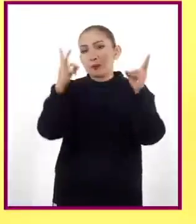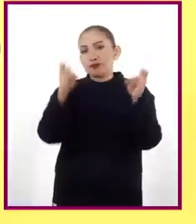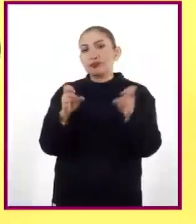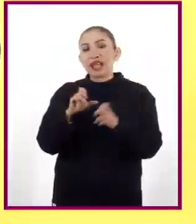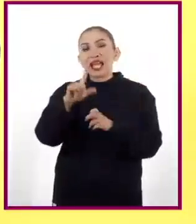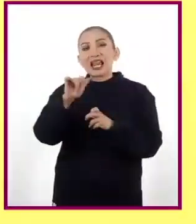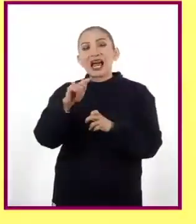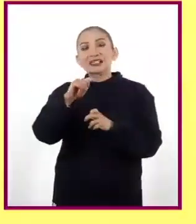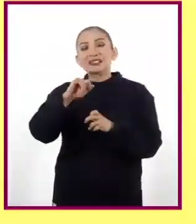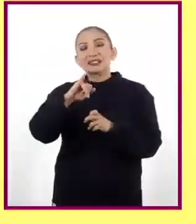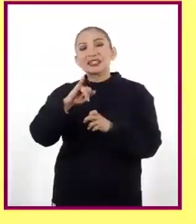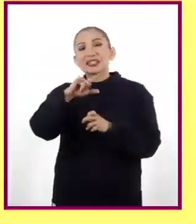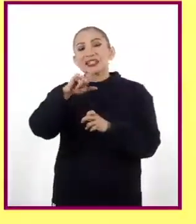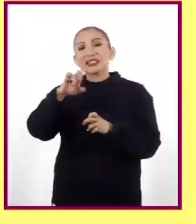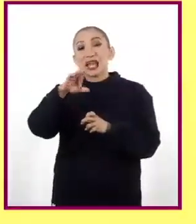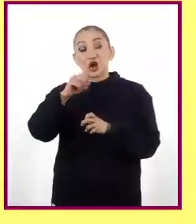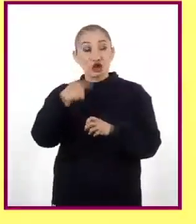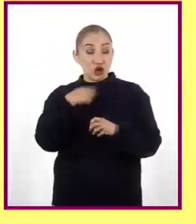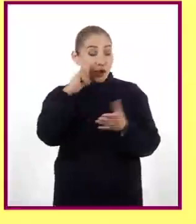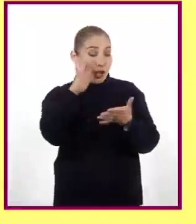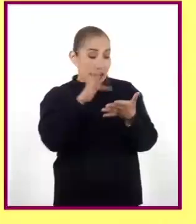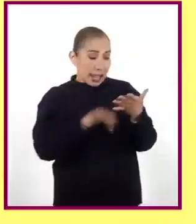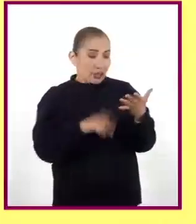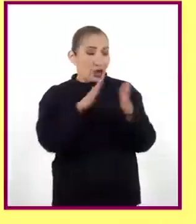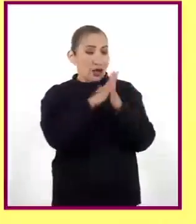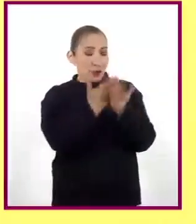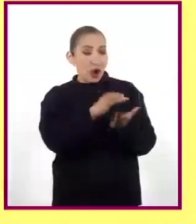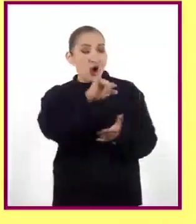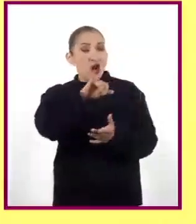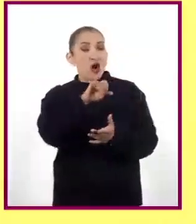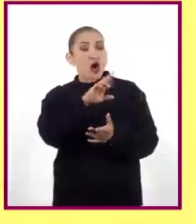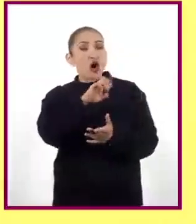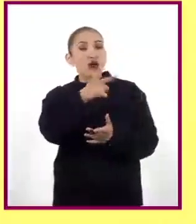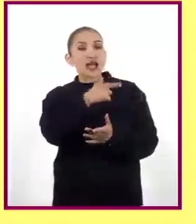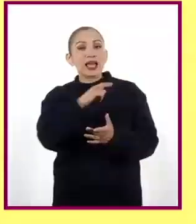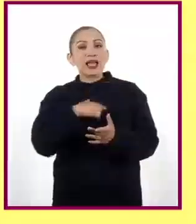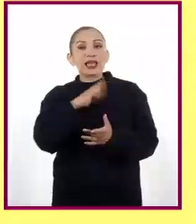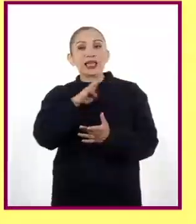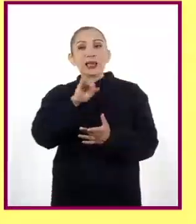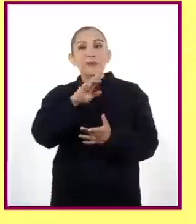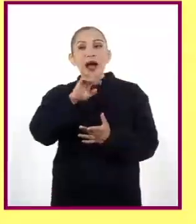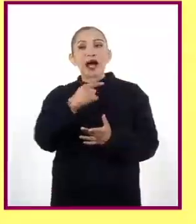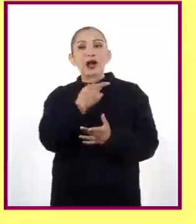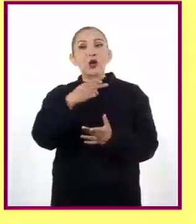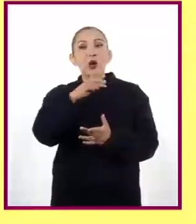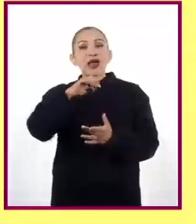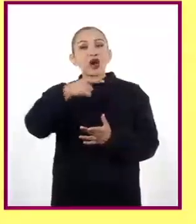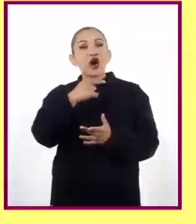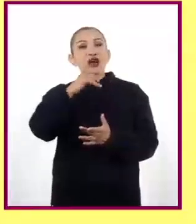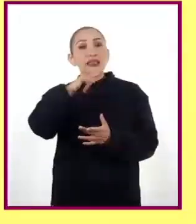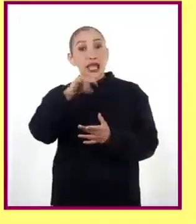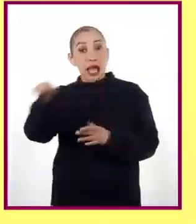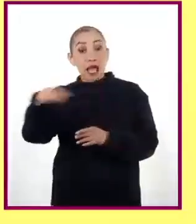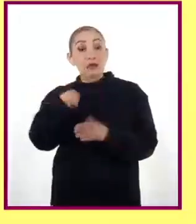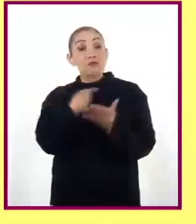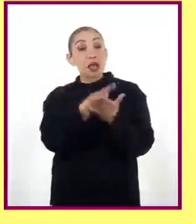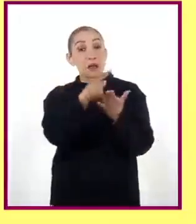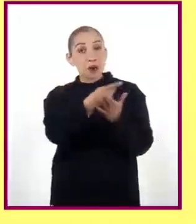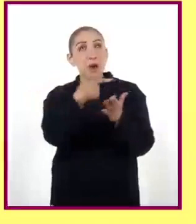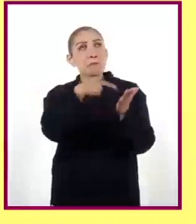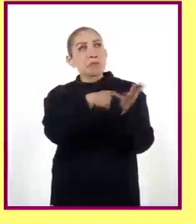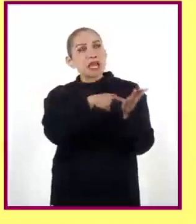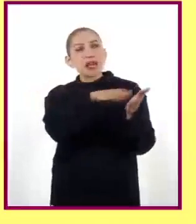El Astillero. Y yo he disfrutado las publicaciones de Jorge Ibargüengoitia, un escritor mexicano que fue galardonado